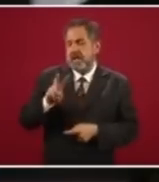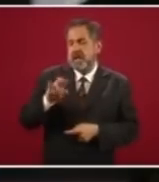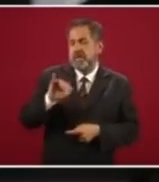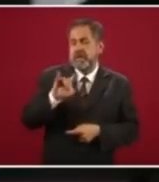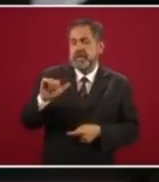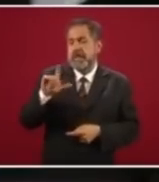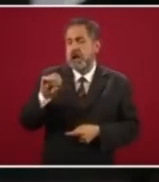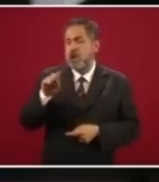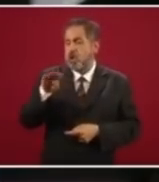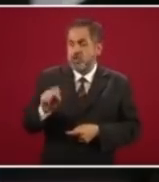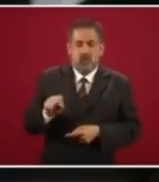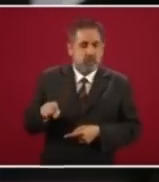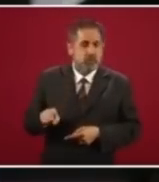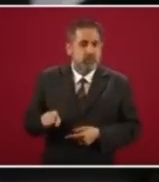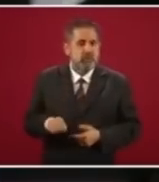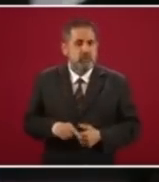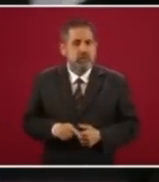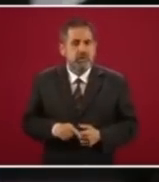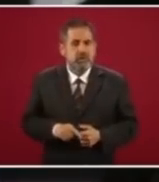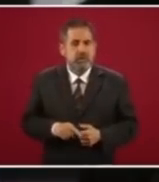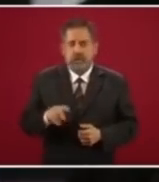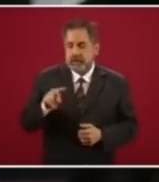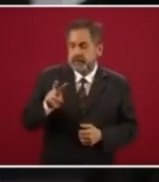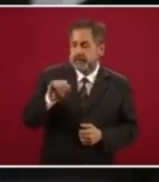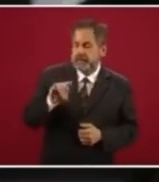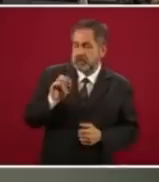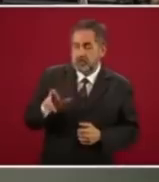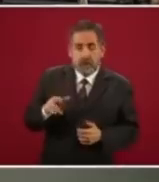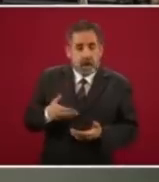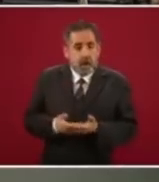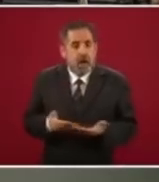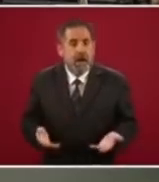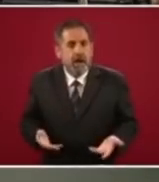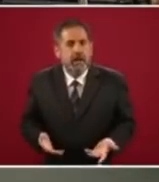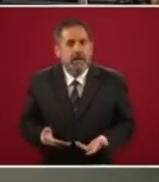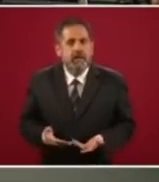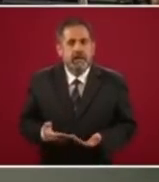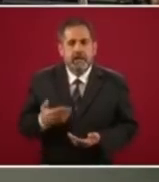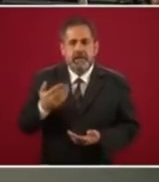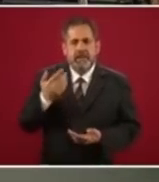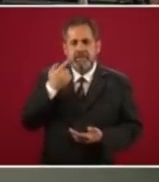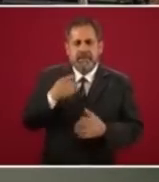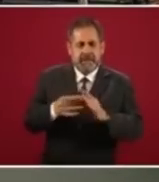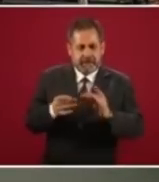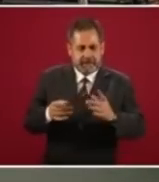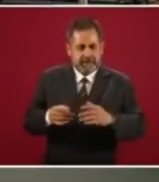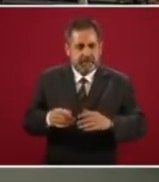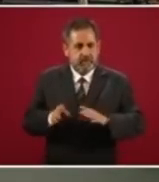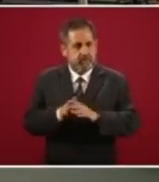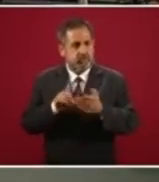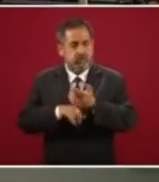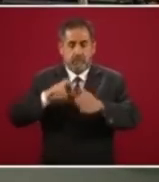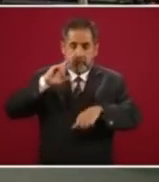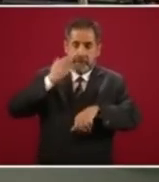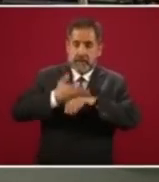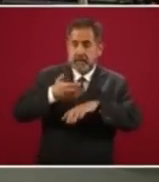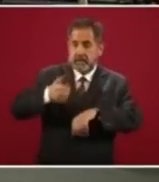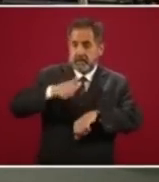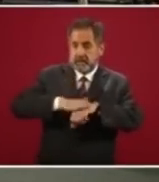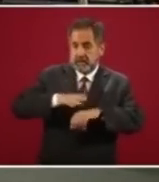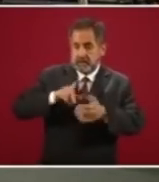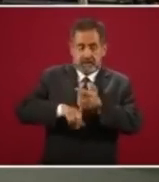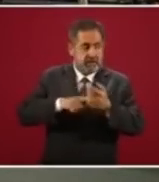Villalobos Arámula, Víctor, y ahora lo que piden es que si esto conforma responsabilidades